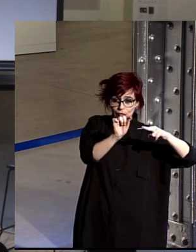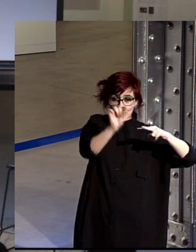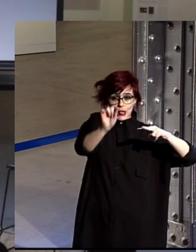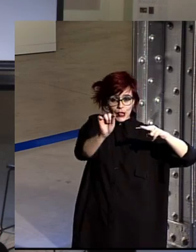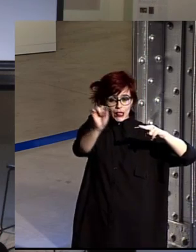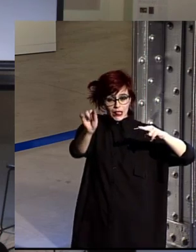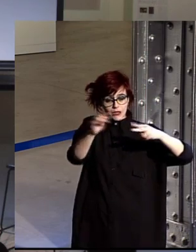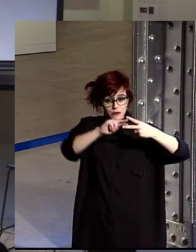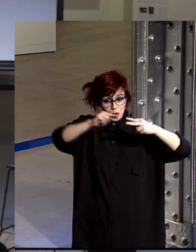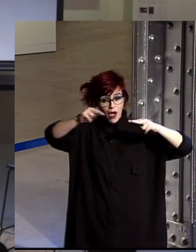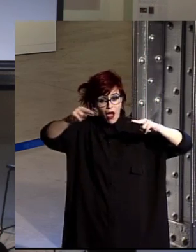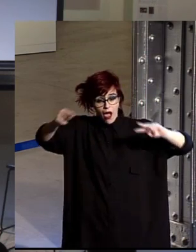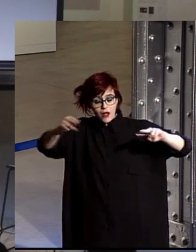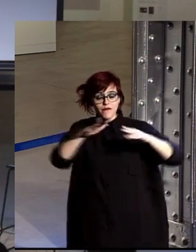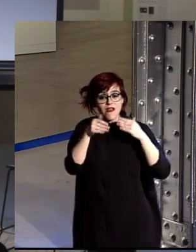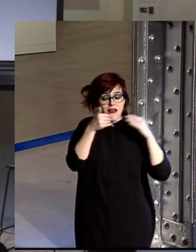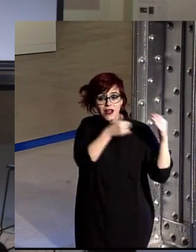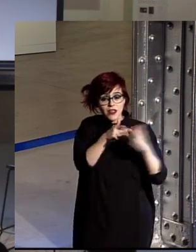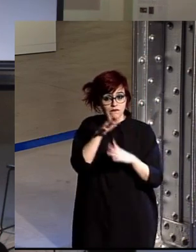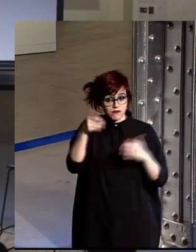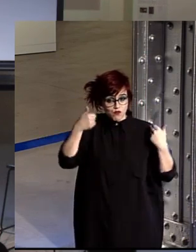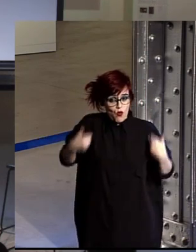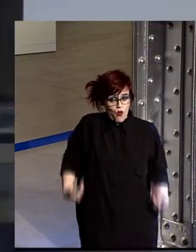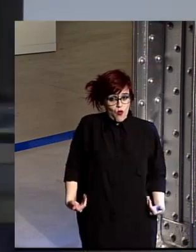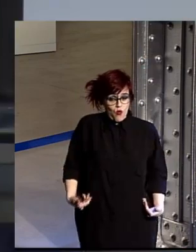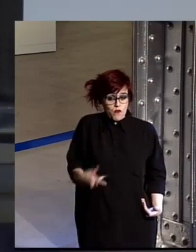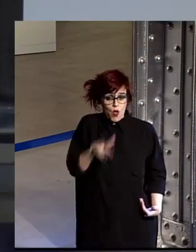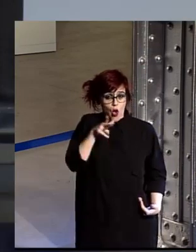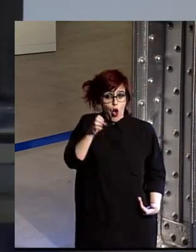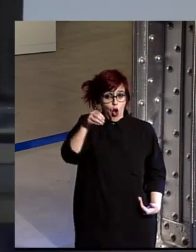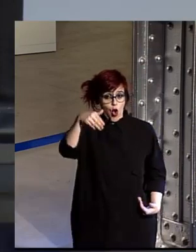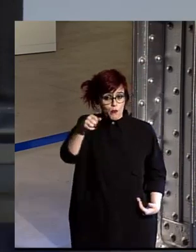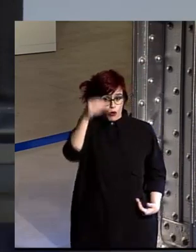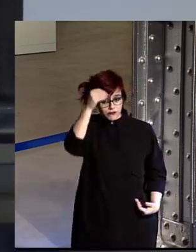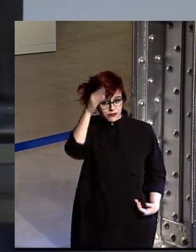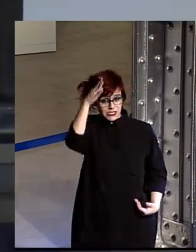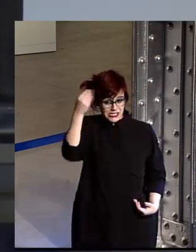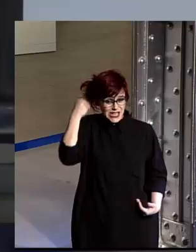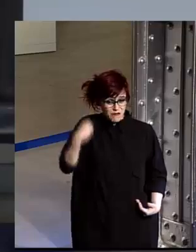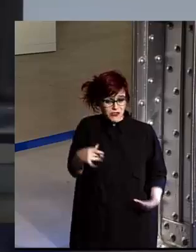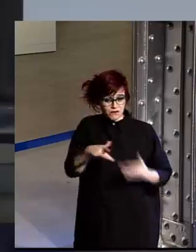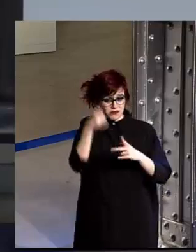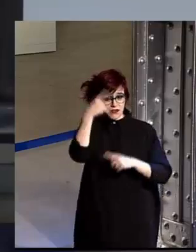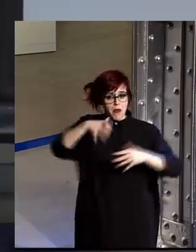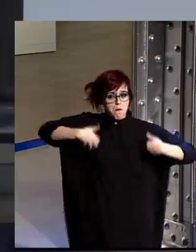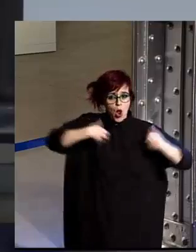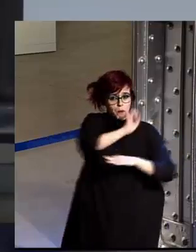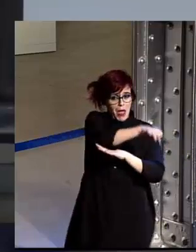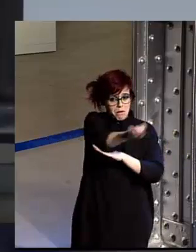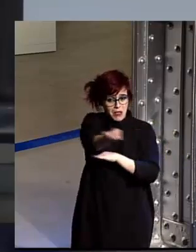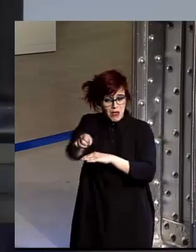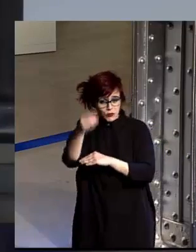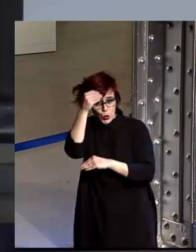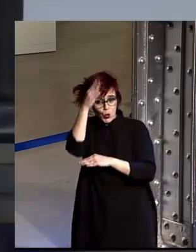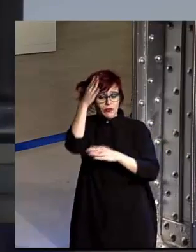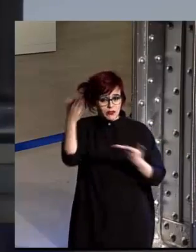nuestra información, de lo que somos, de lo que nos define como Homo sapiens, de lo que solemos estar muy orgullosos de ser una especie superior, etcétera, pues casi la mitad